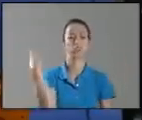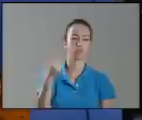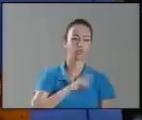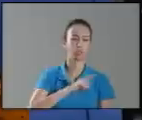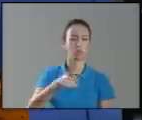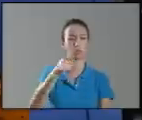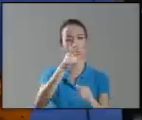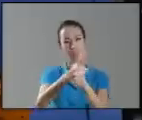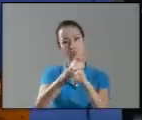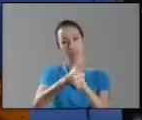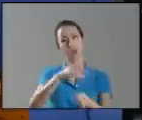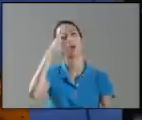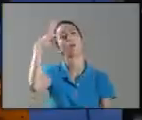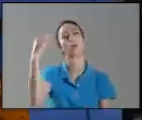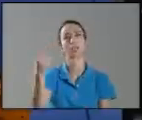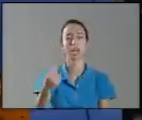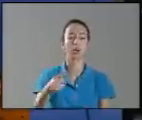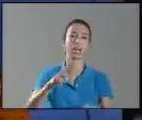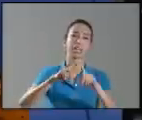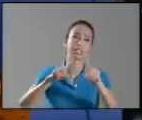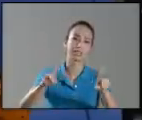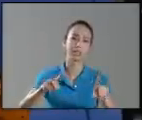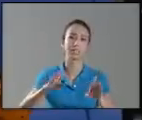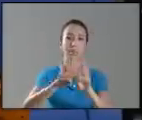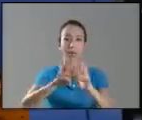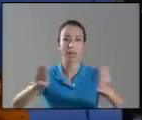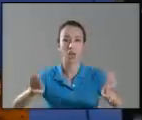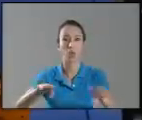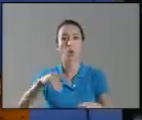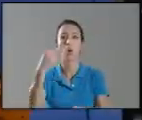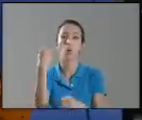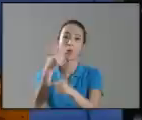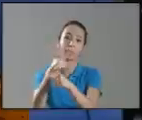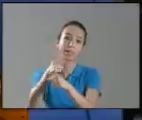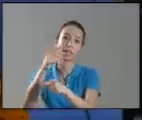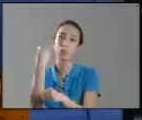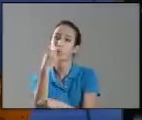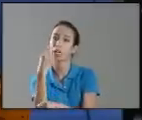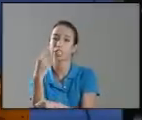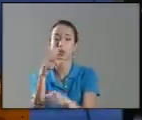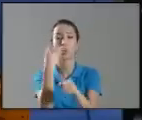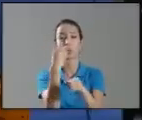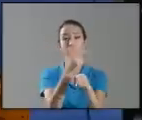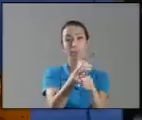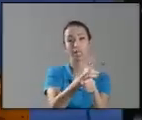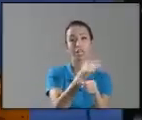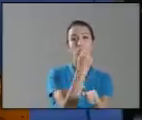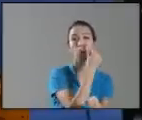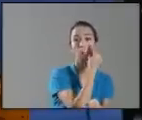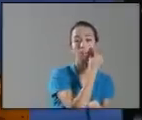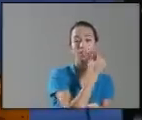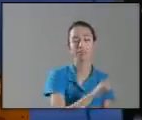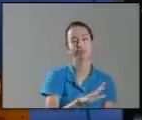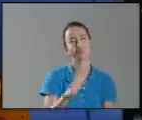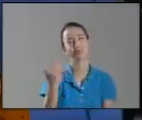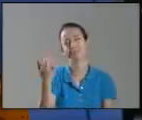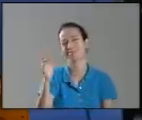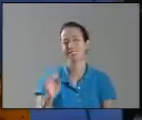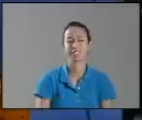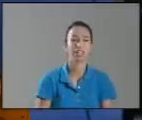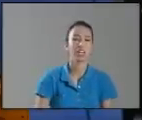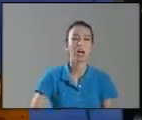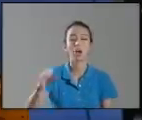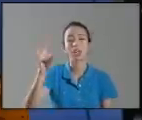tanto las guatemaltecas como los guatemaltecos, pues si no guatemaltecos abarcaba los dos, pues ¿por qué ahora se tiene que decir